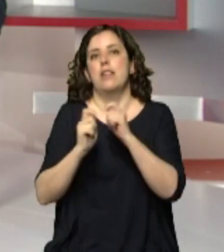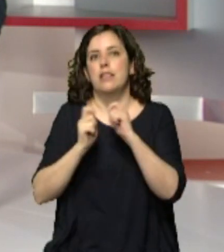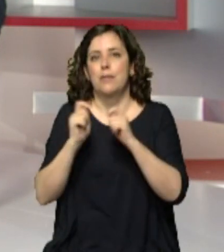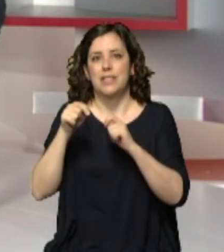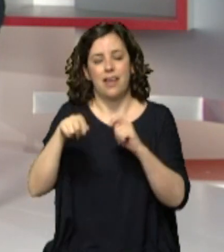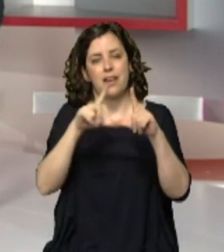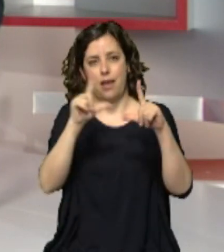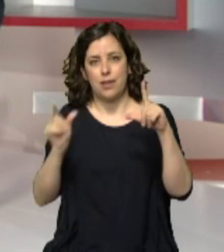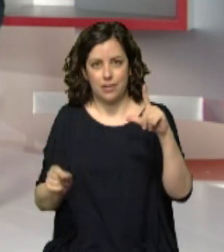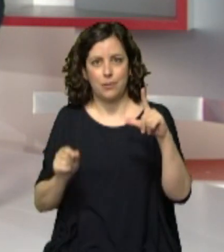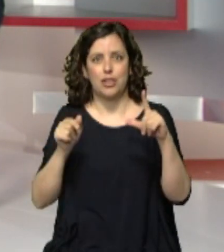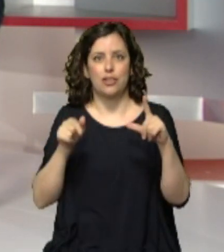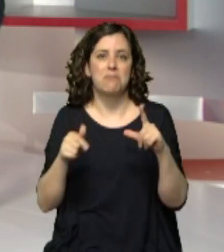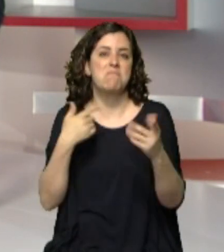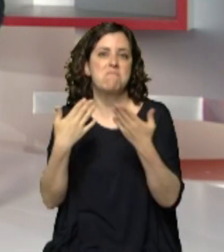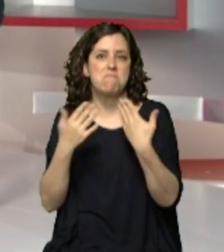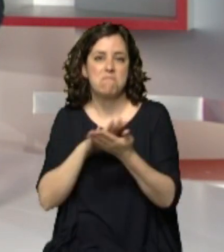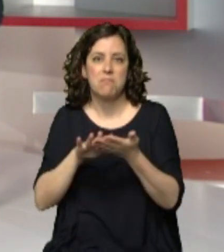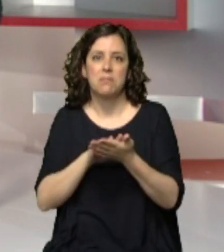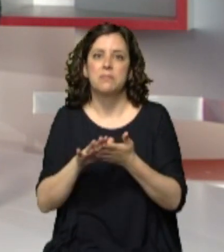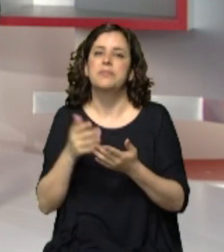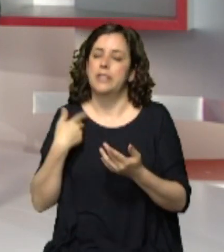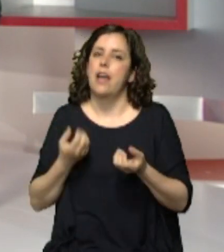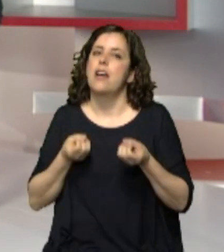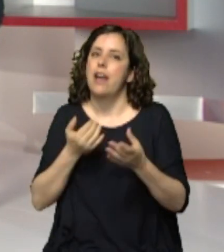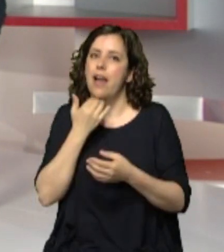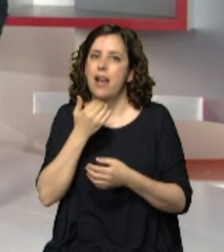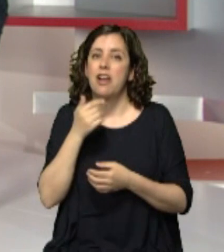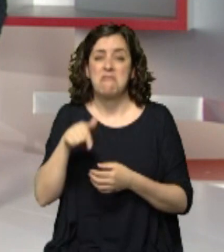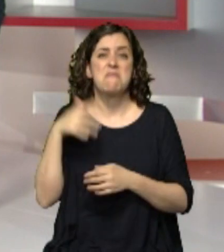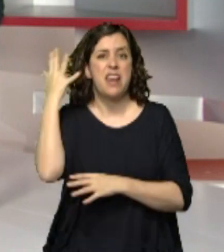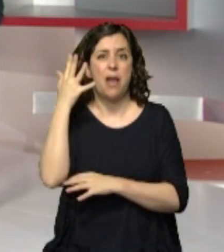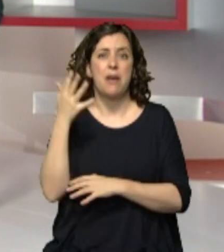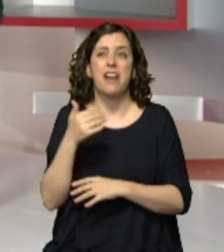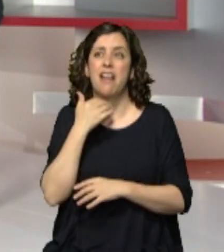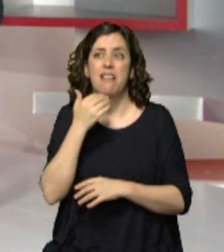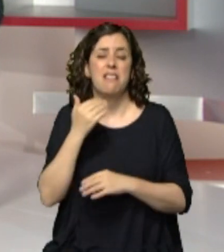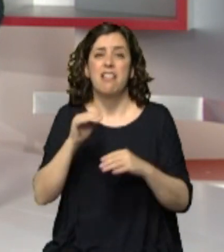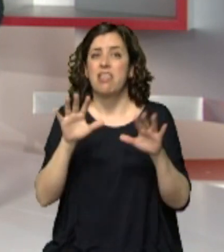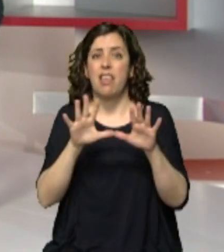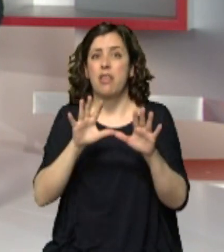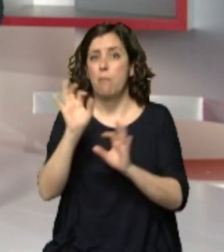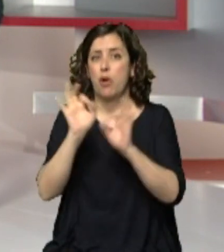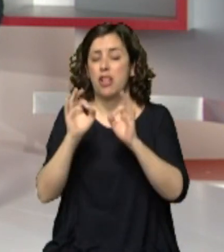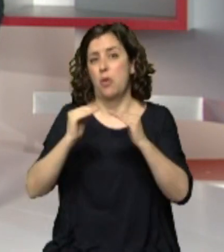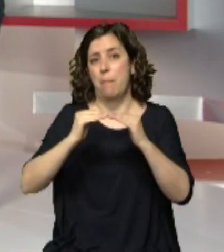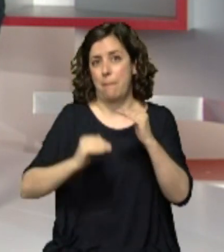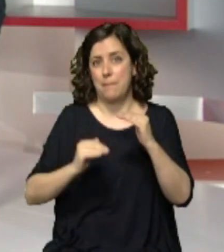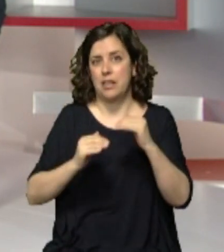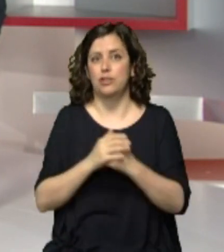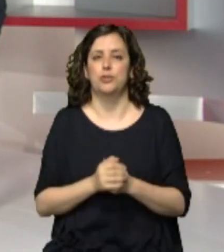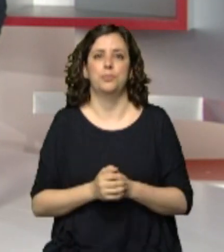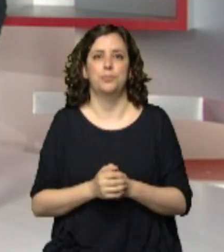casa que Navarra no llegará al 10% de inmunidad. Datos que ha valorado así el portavoz del Gobierno